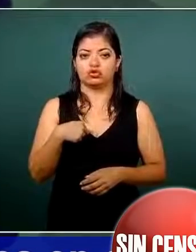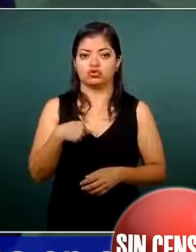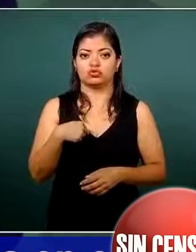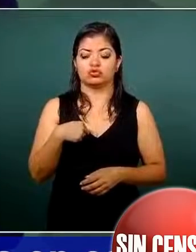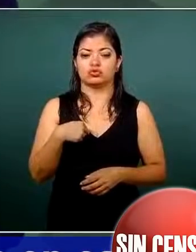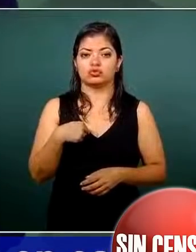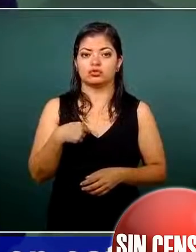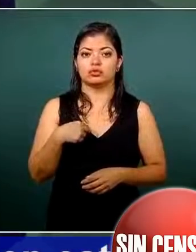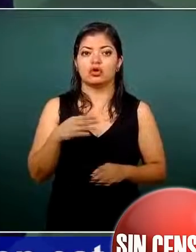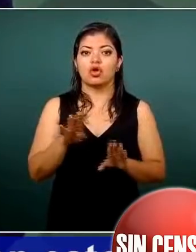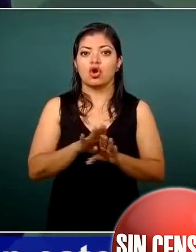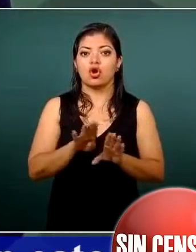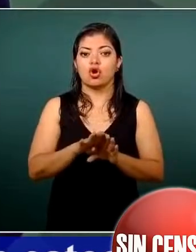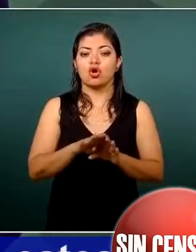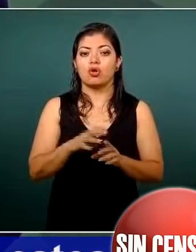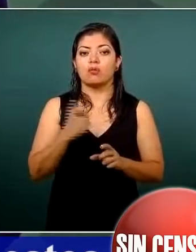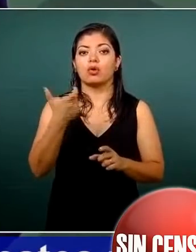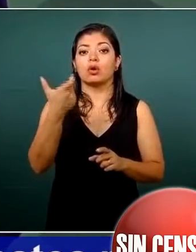quitado